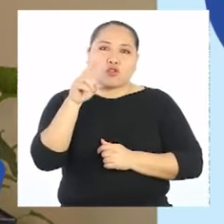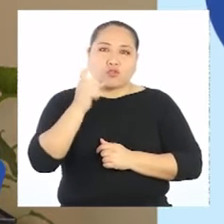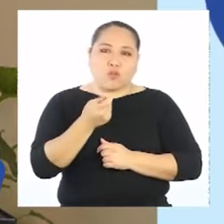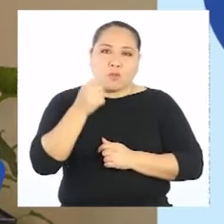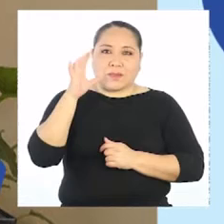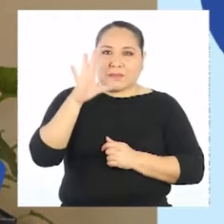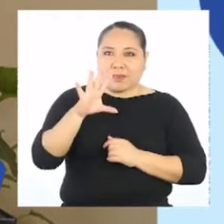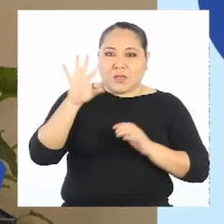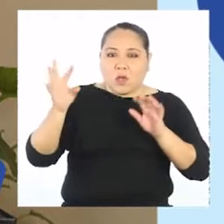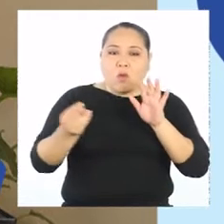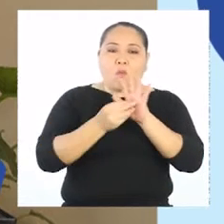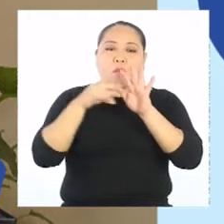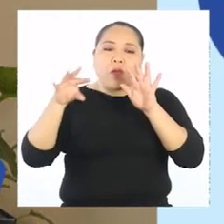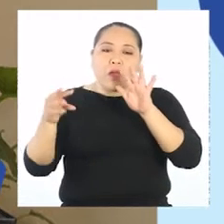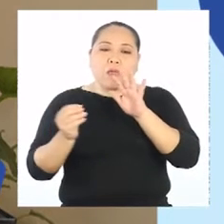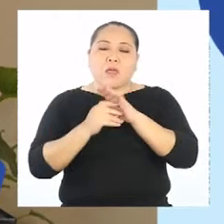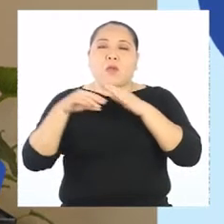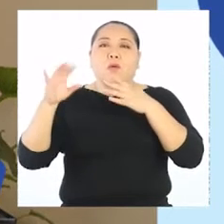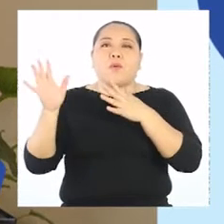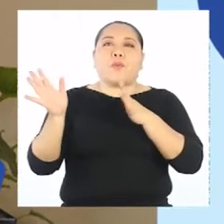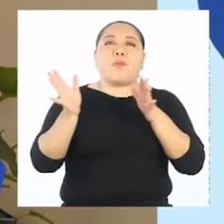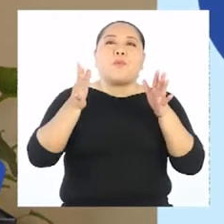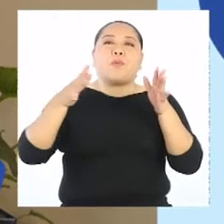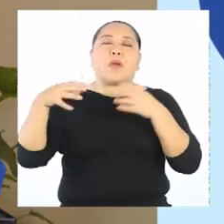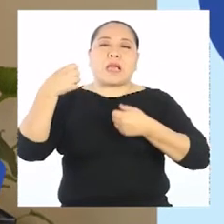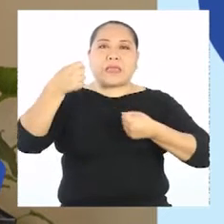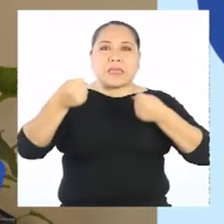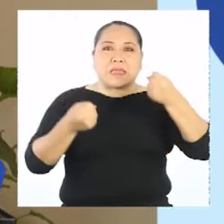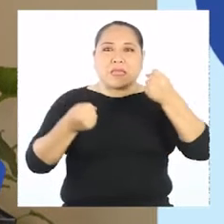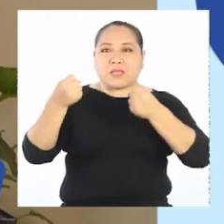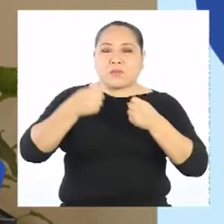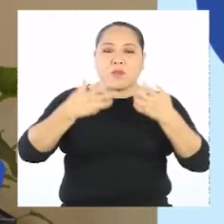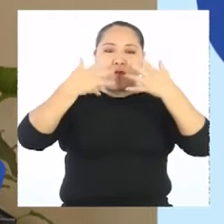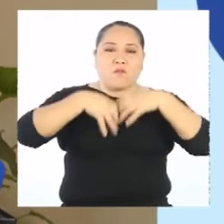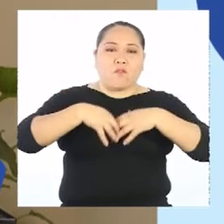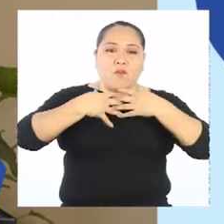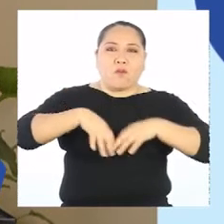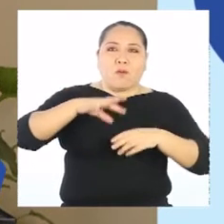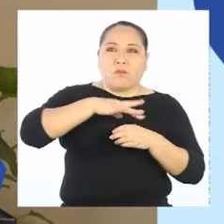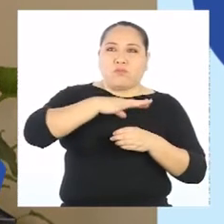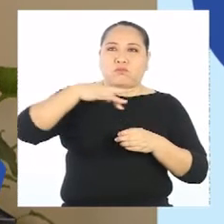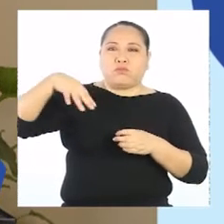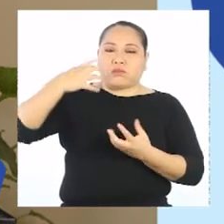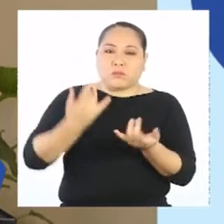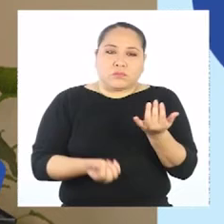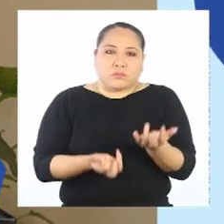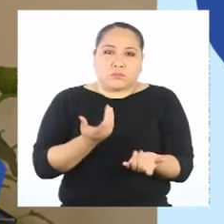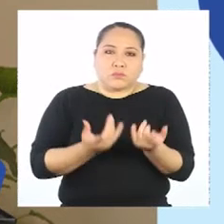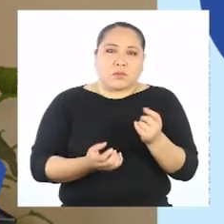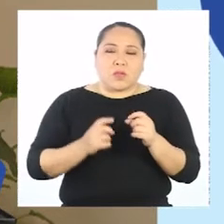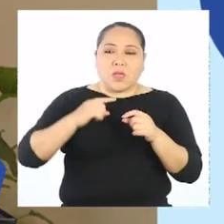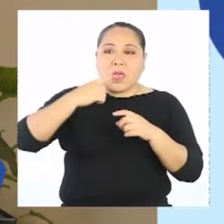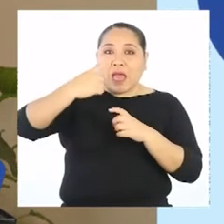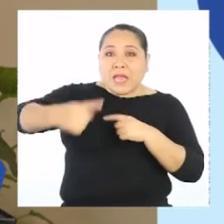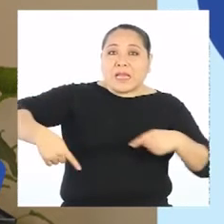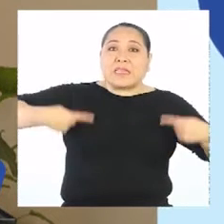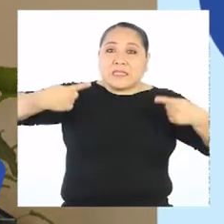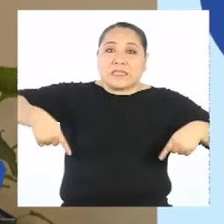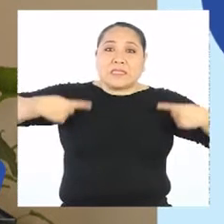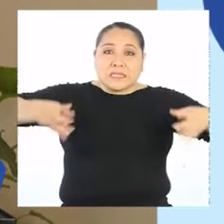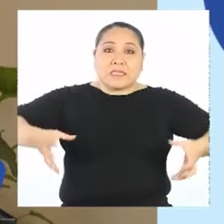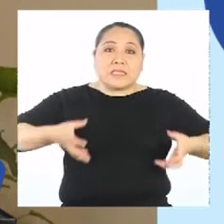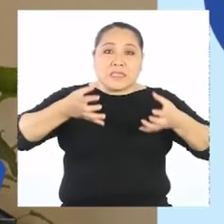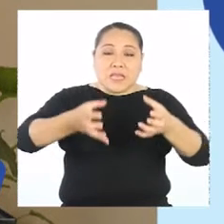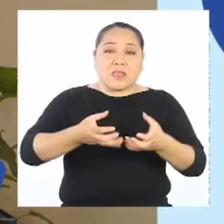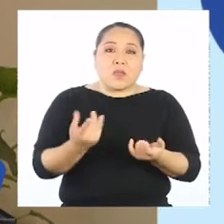PM2,5, que se suman a las emisiones del transporte, las fábricas, las fogatas y la quema de llantas